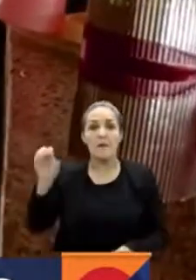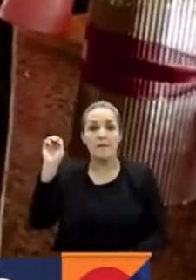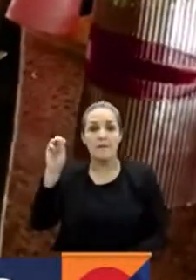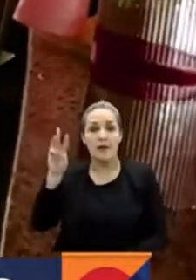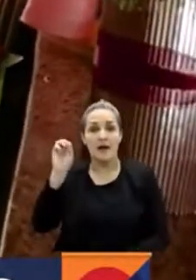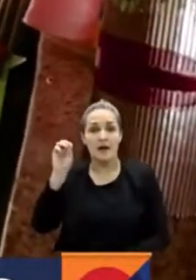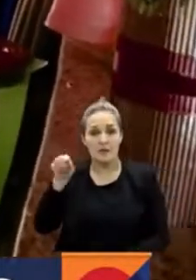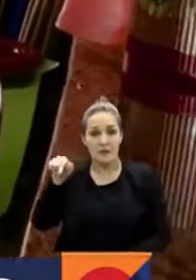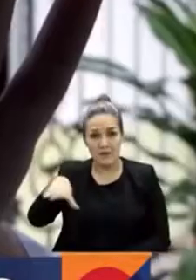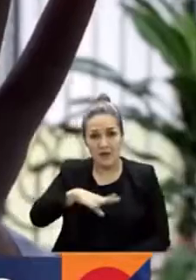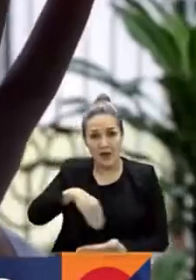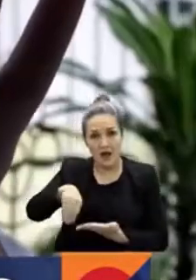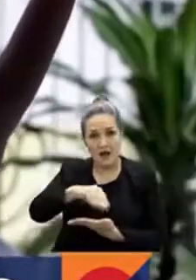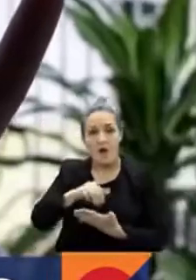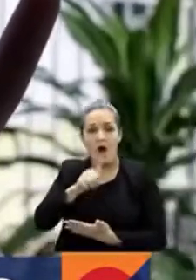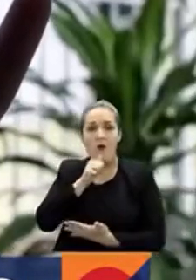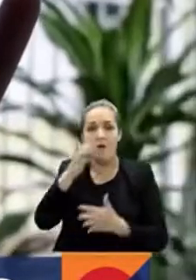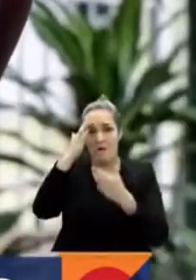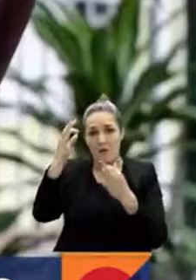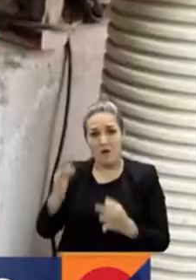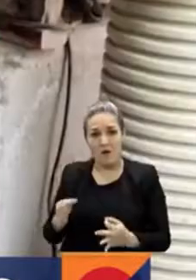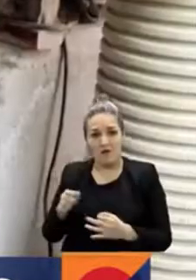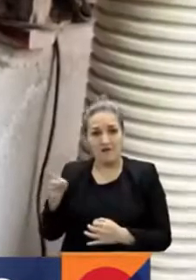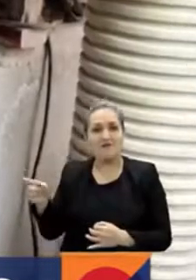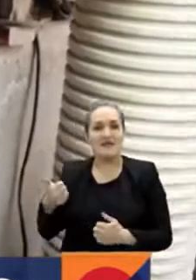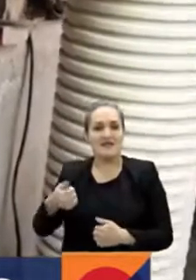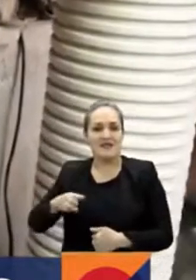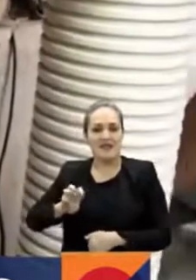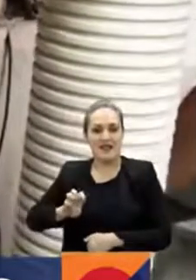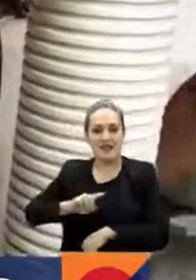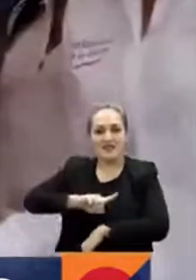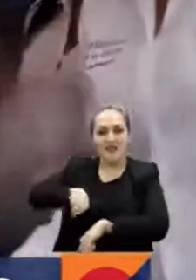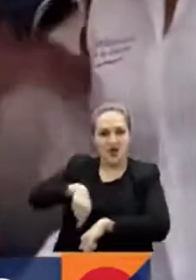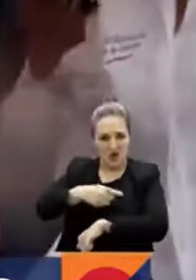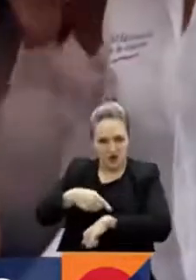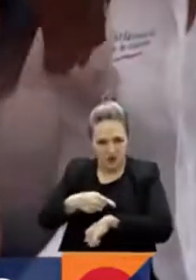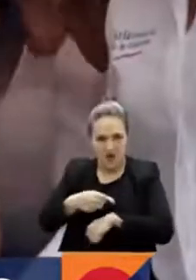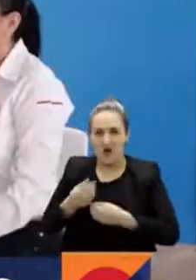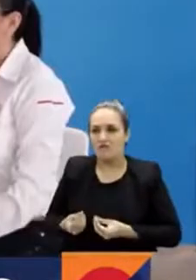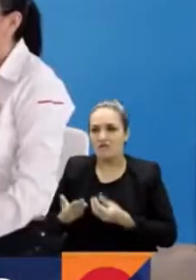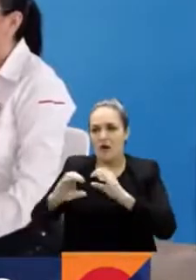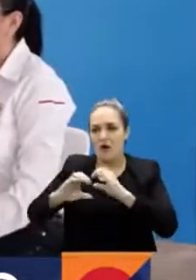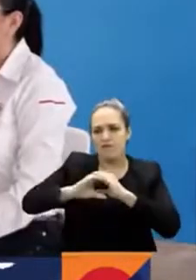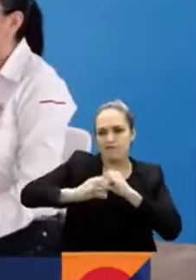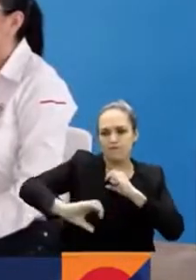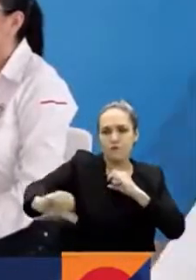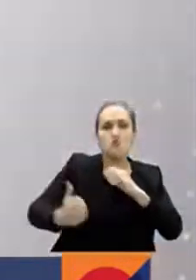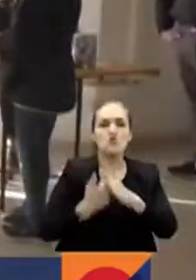Atlántico. Durante 18 horas al día recibirán el servicio gracias al nuevo acueducto.